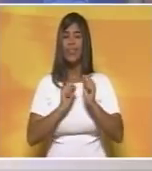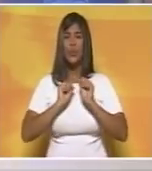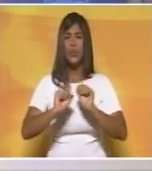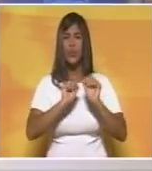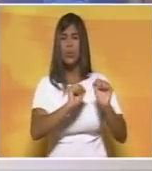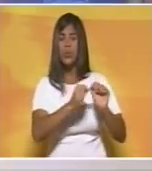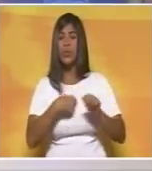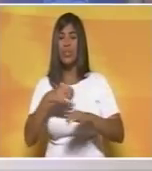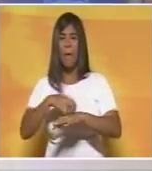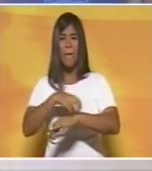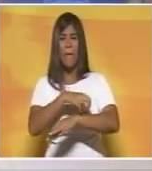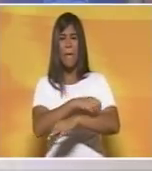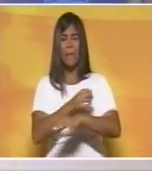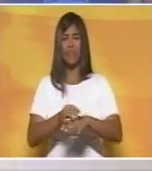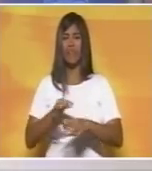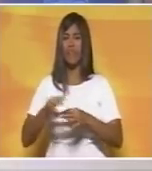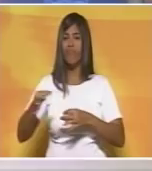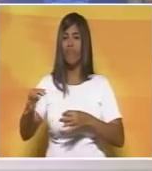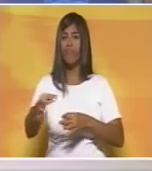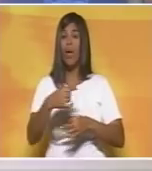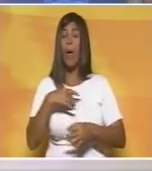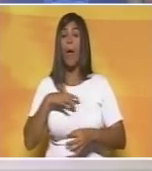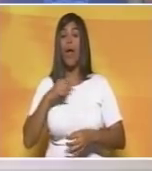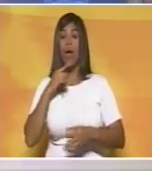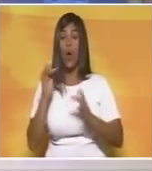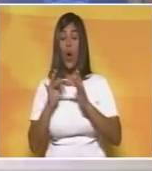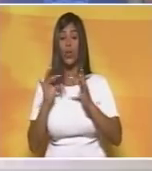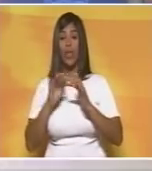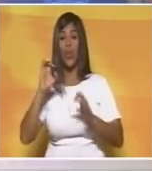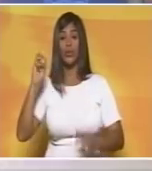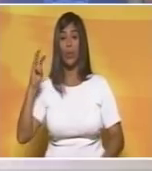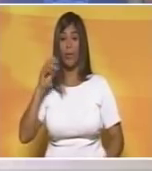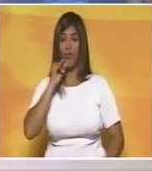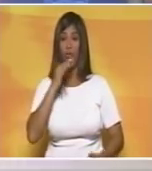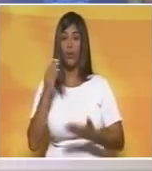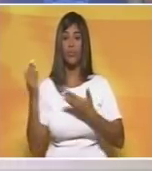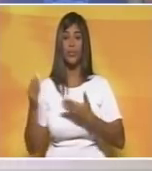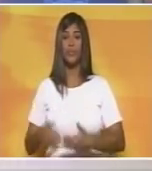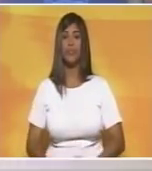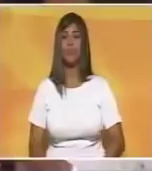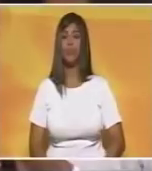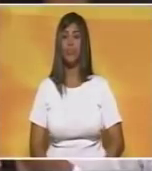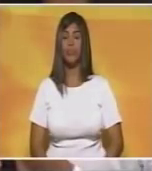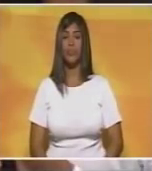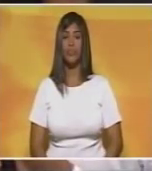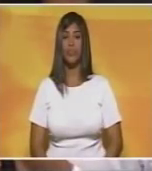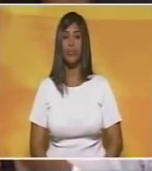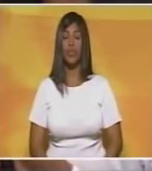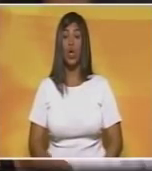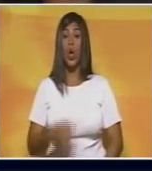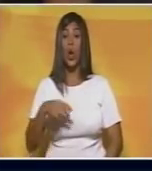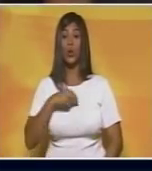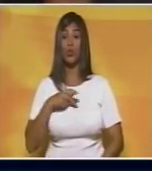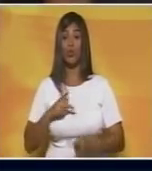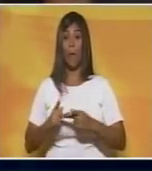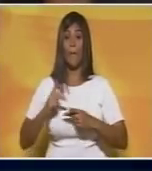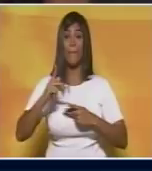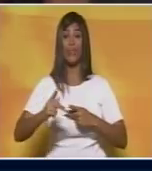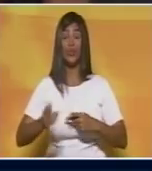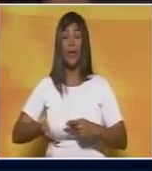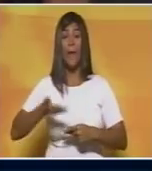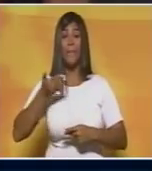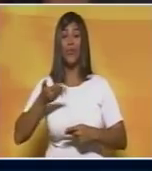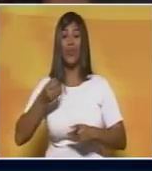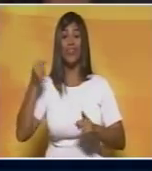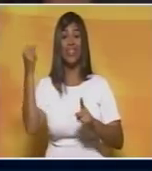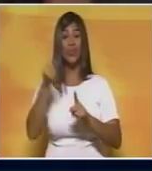han incrementado en la entidad. Nuestro compañero Anderson Pérez nos amplía la información. Hemos dado un paso importante en la lucha contra